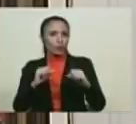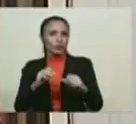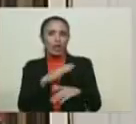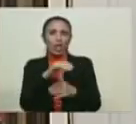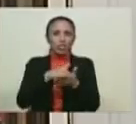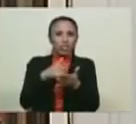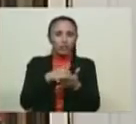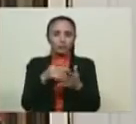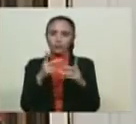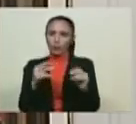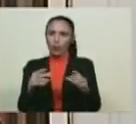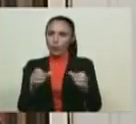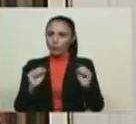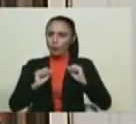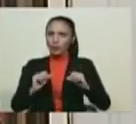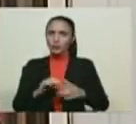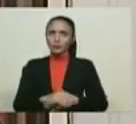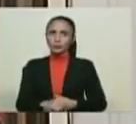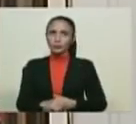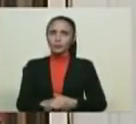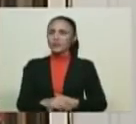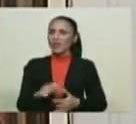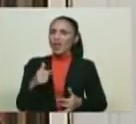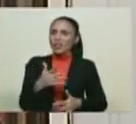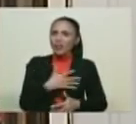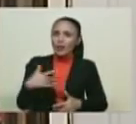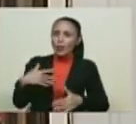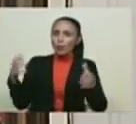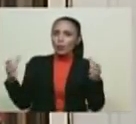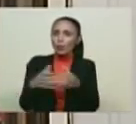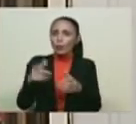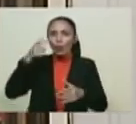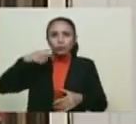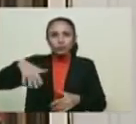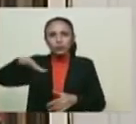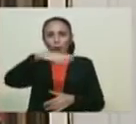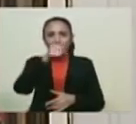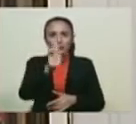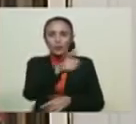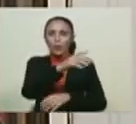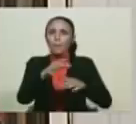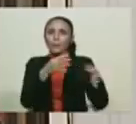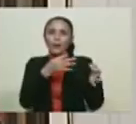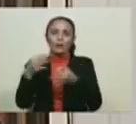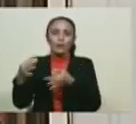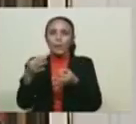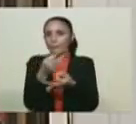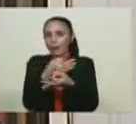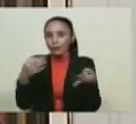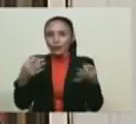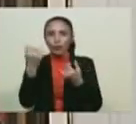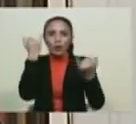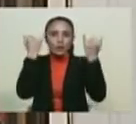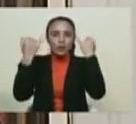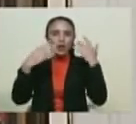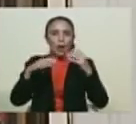Yo quiero un movimiento campesino colorido, movilizado,